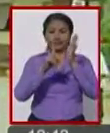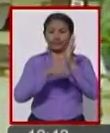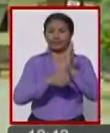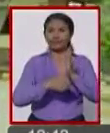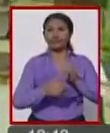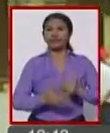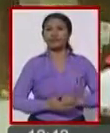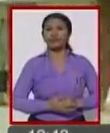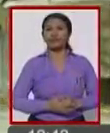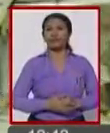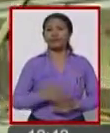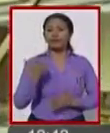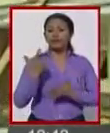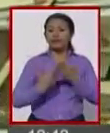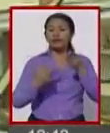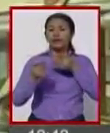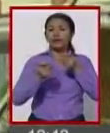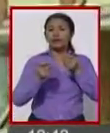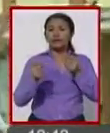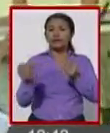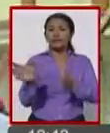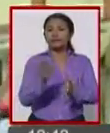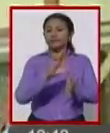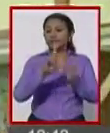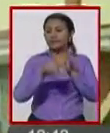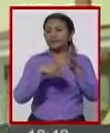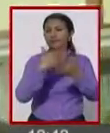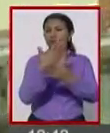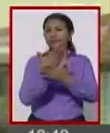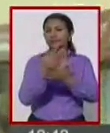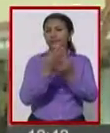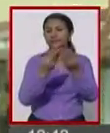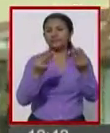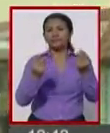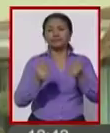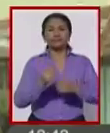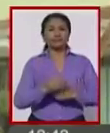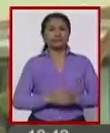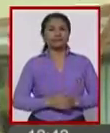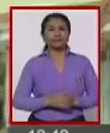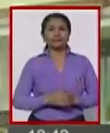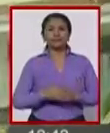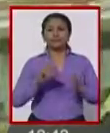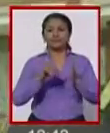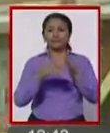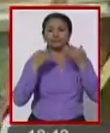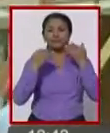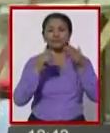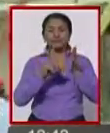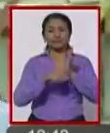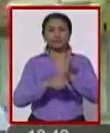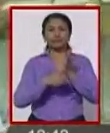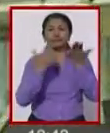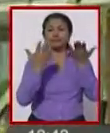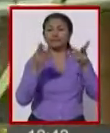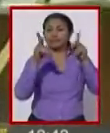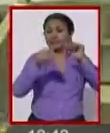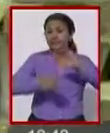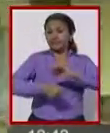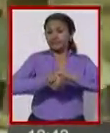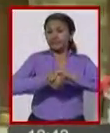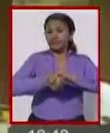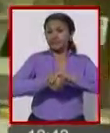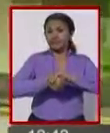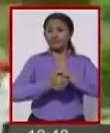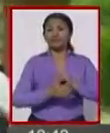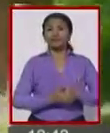posterior de haber controlado, ventilado y está ya prácticamente fuera de todo riesgo, que se emita de una forma posterior. ¿Zonas atrapadas habían,